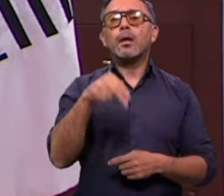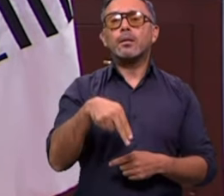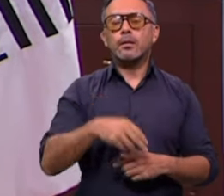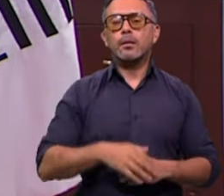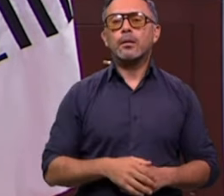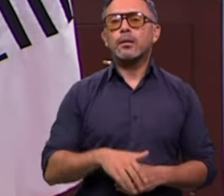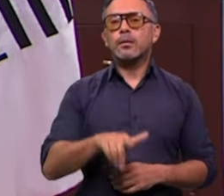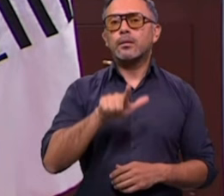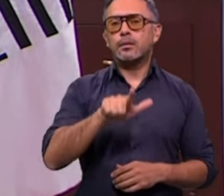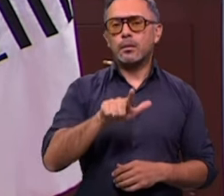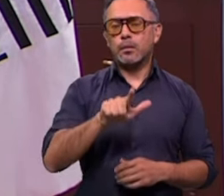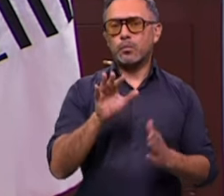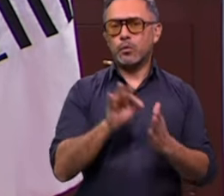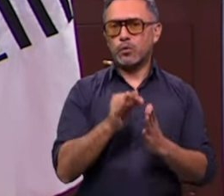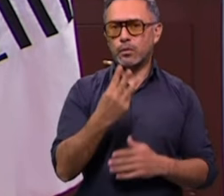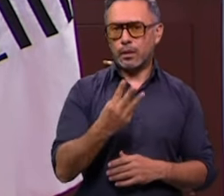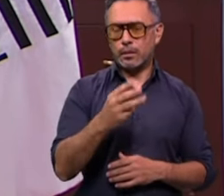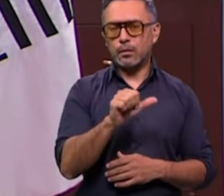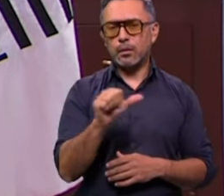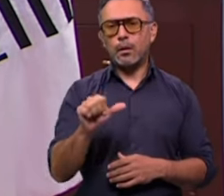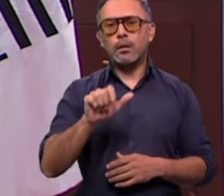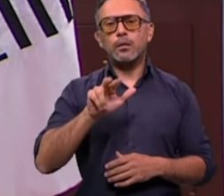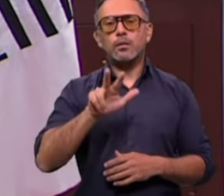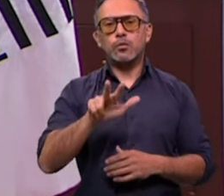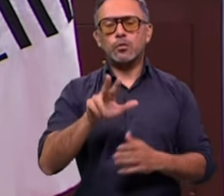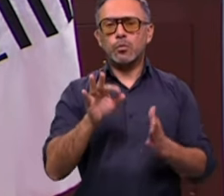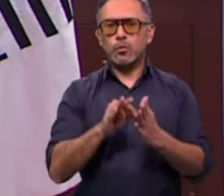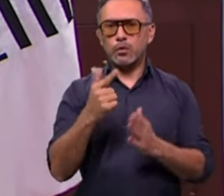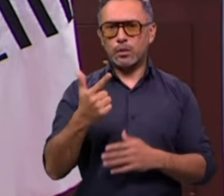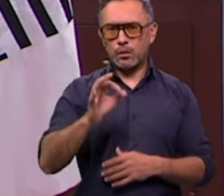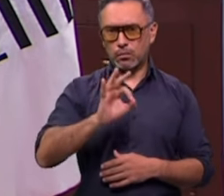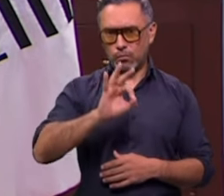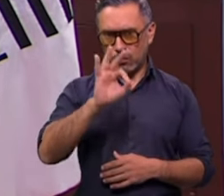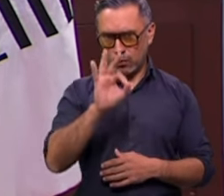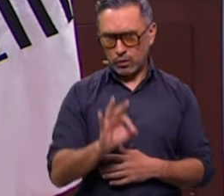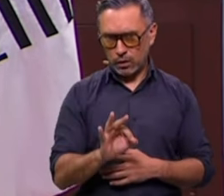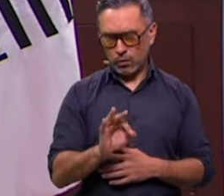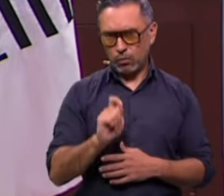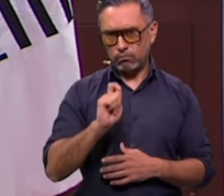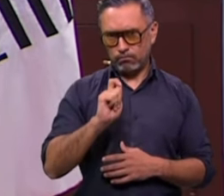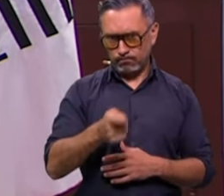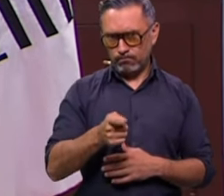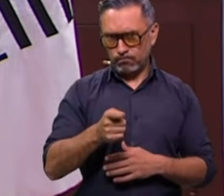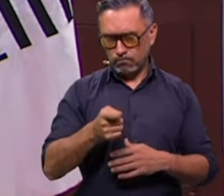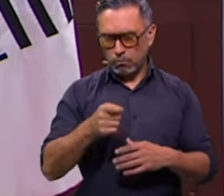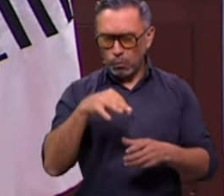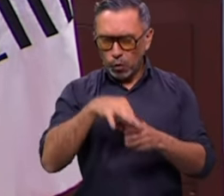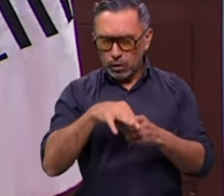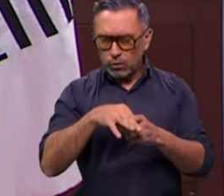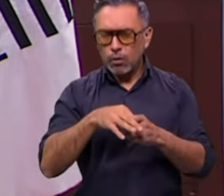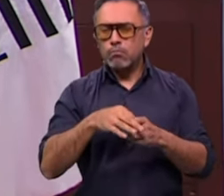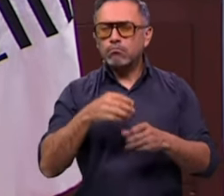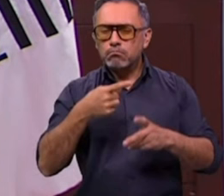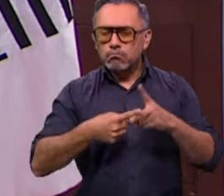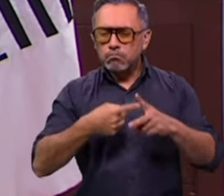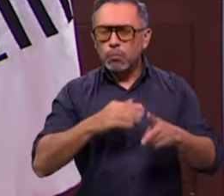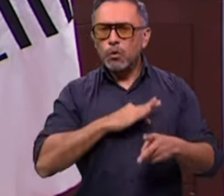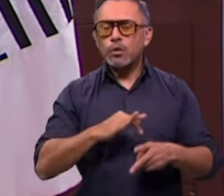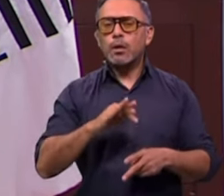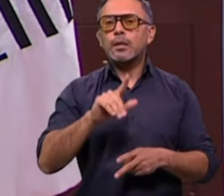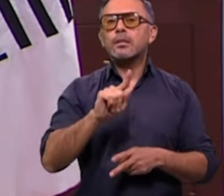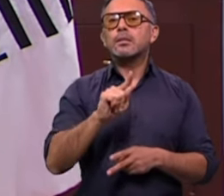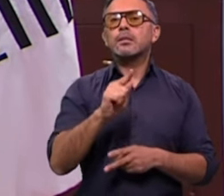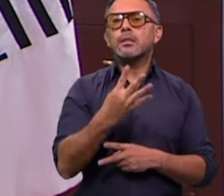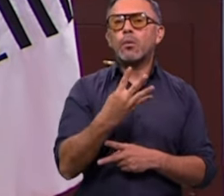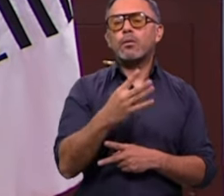entre 17.3 y 18.7% de la votación, lo que representa entre